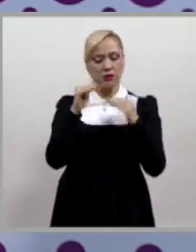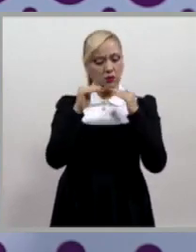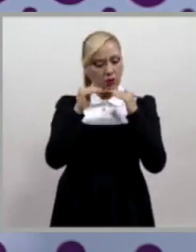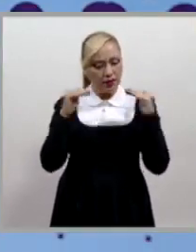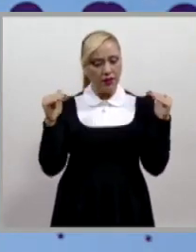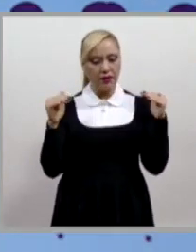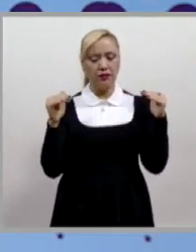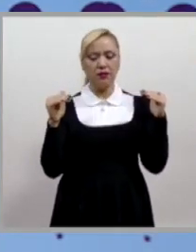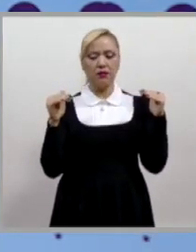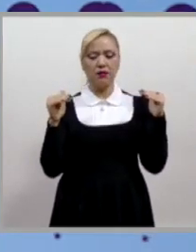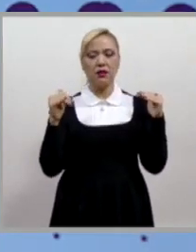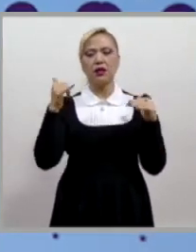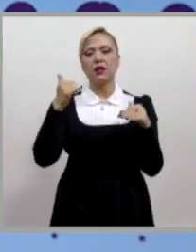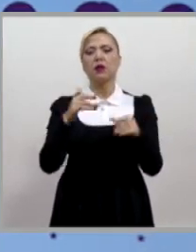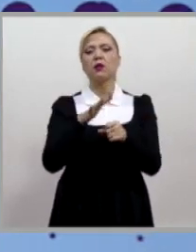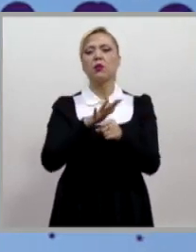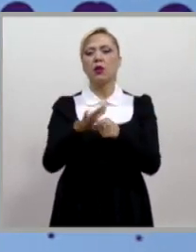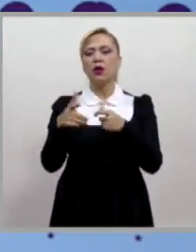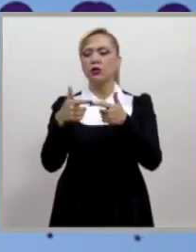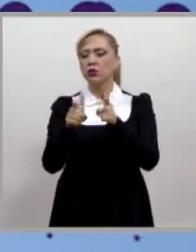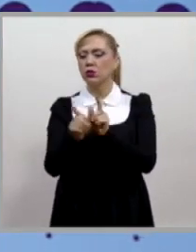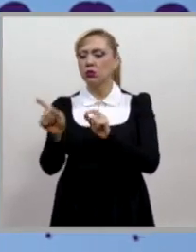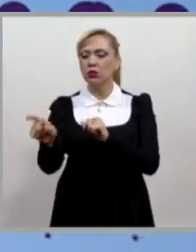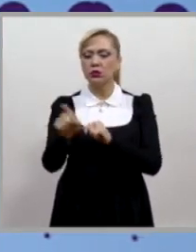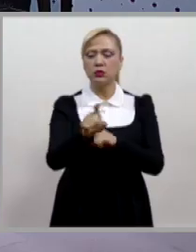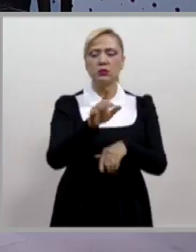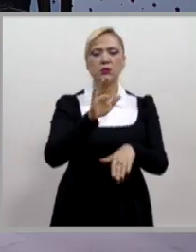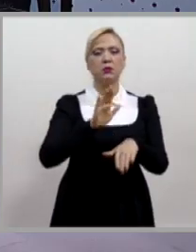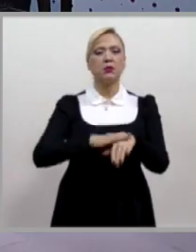igualdad? ¿Y qué grupos verías que tienen esas